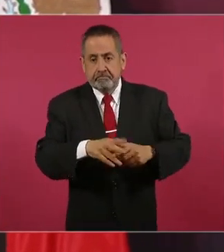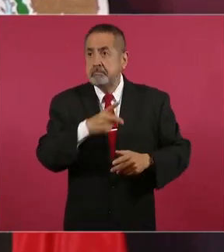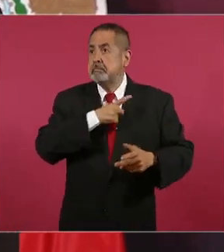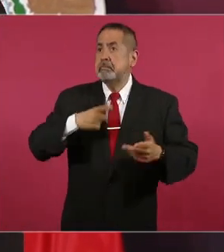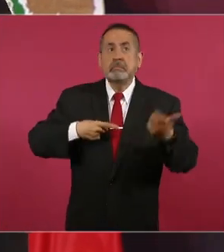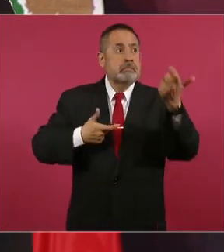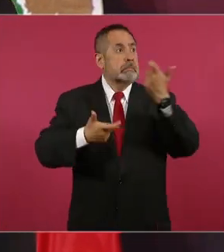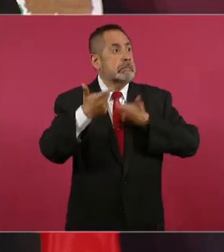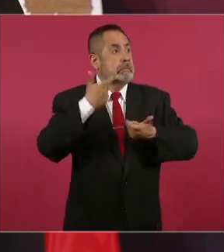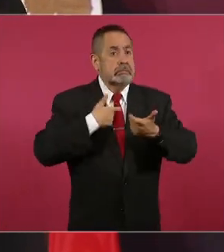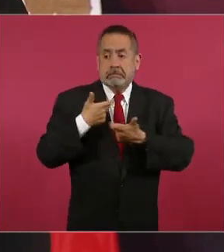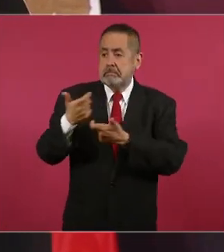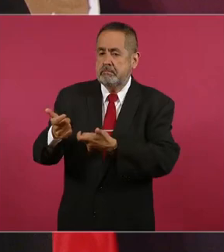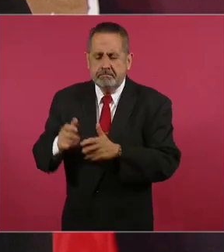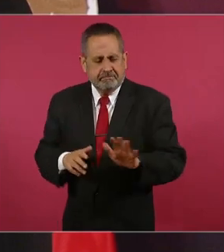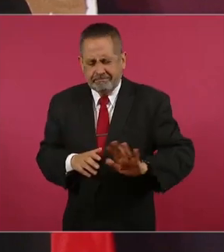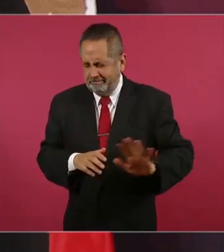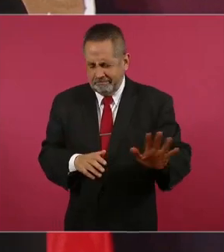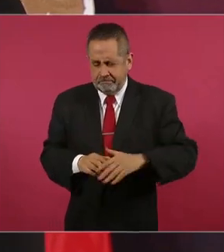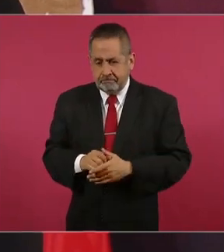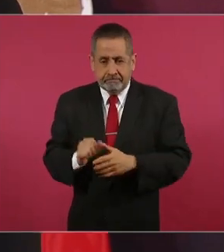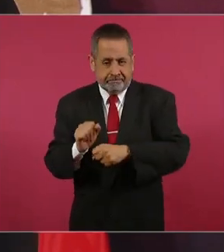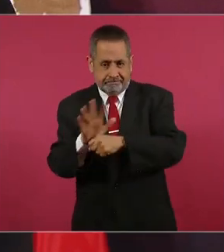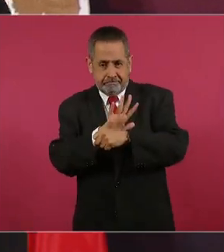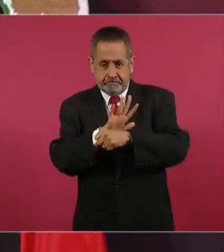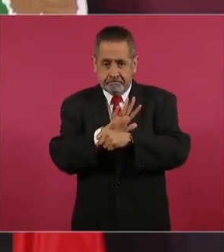con la pandemia